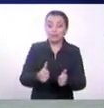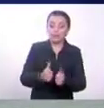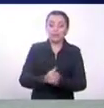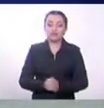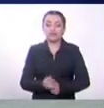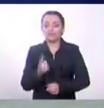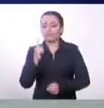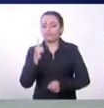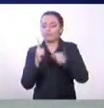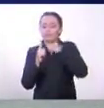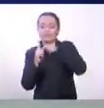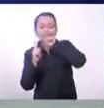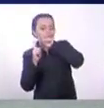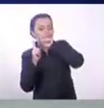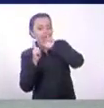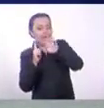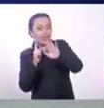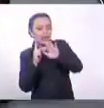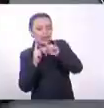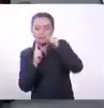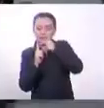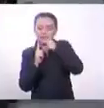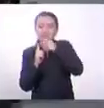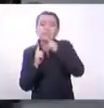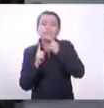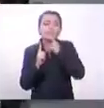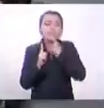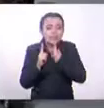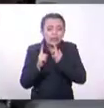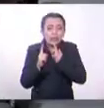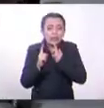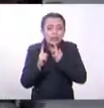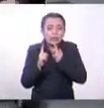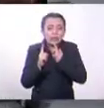por ejemplo, mucho más serios. Por ejemplo, hay niños